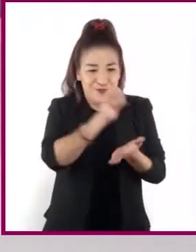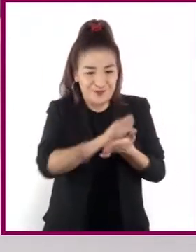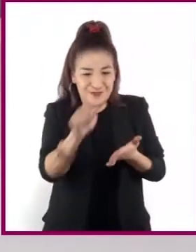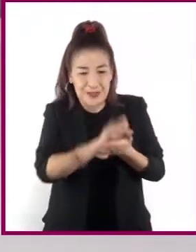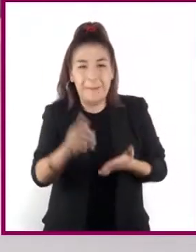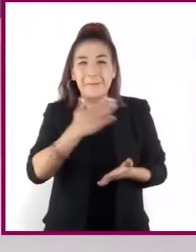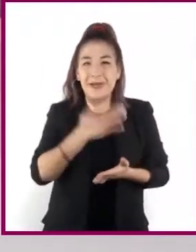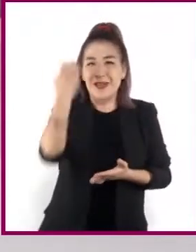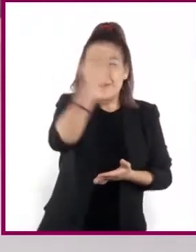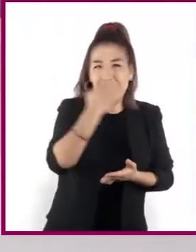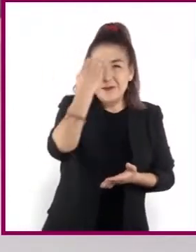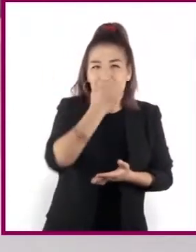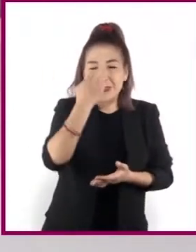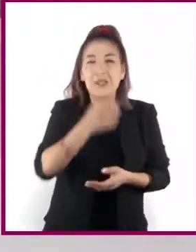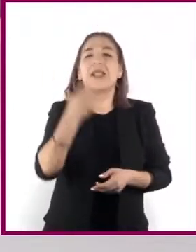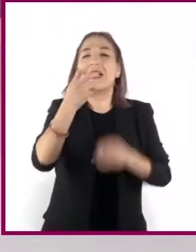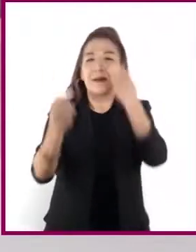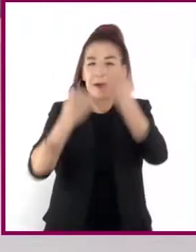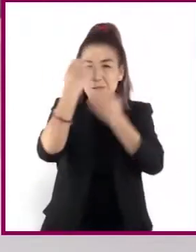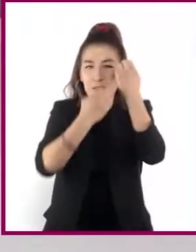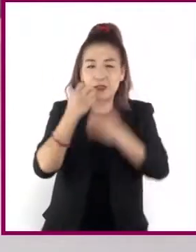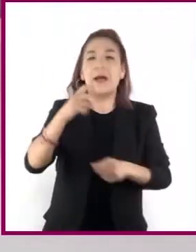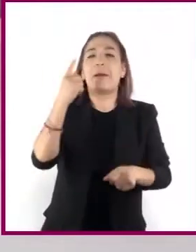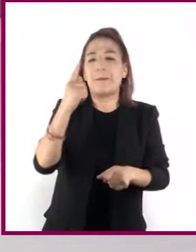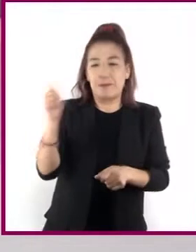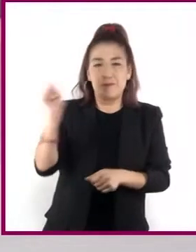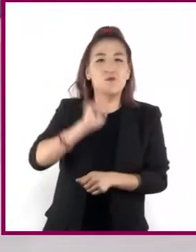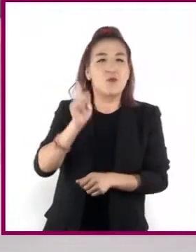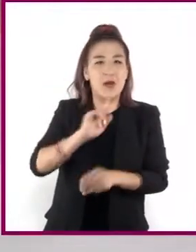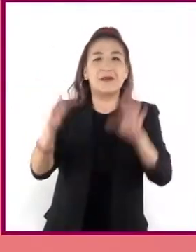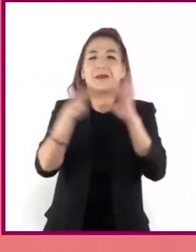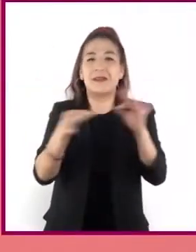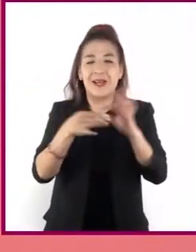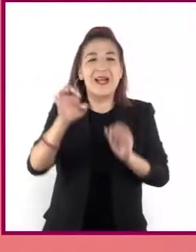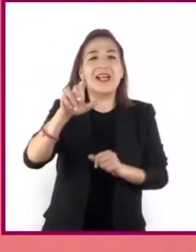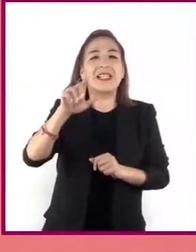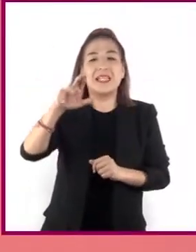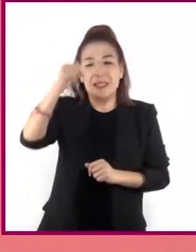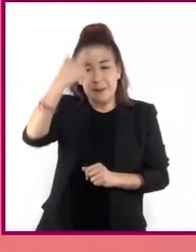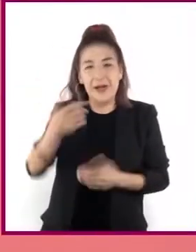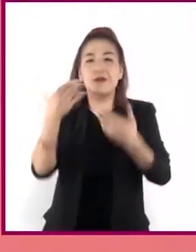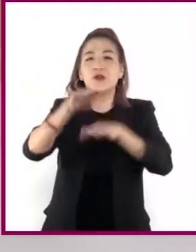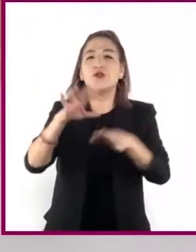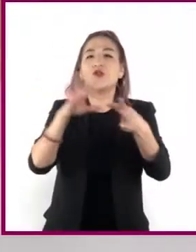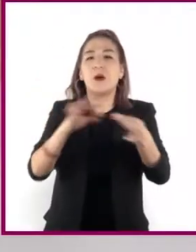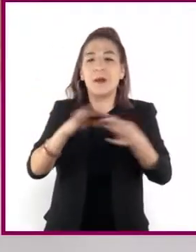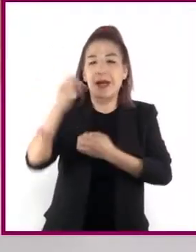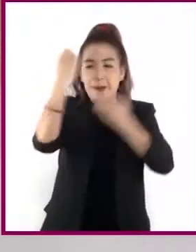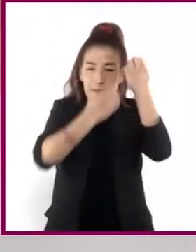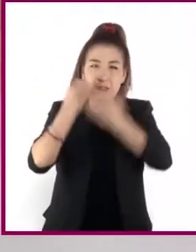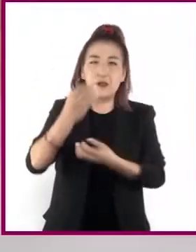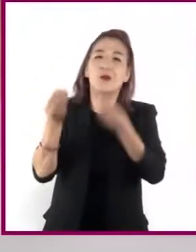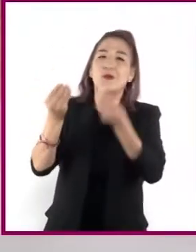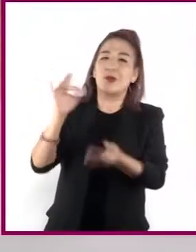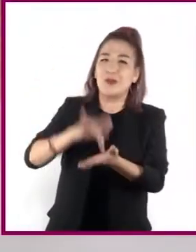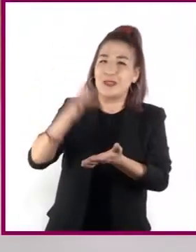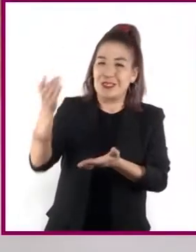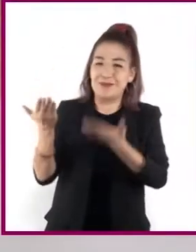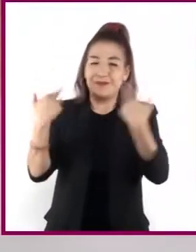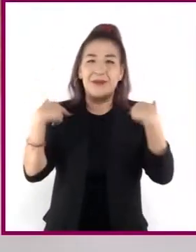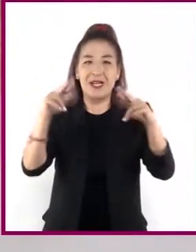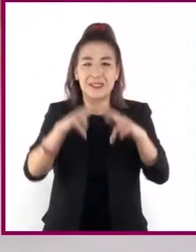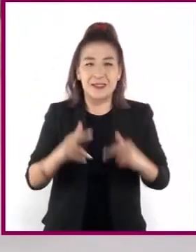a Elena, que nos hablará un poco más sobre la autoevaluación. Muchas gracias,